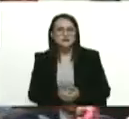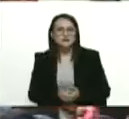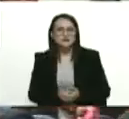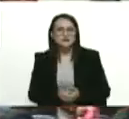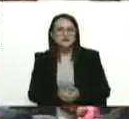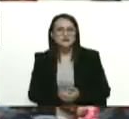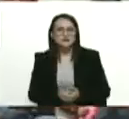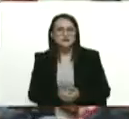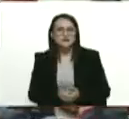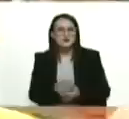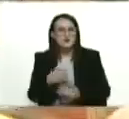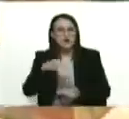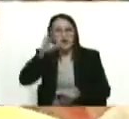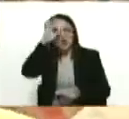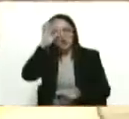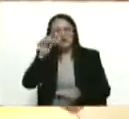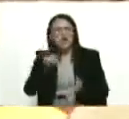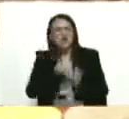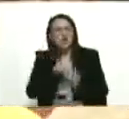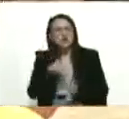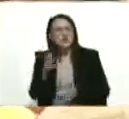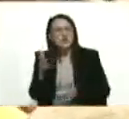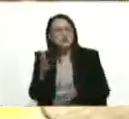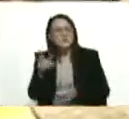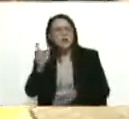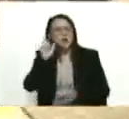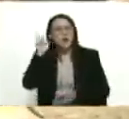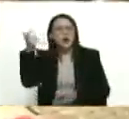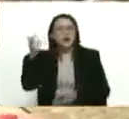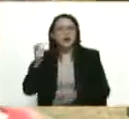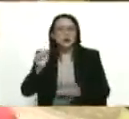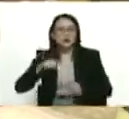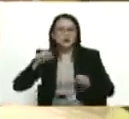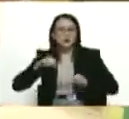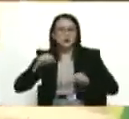No sé exactamente de dónde era, pero era de Guárico. Era de Guárico.